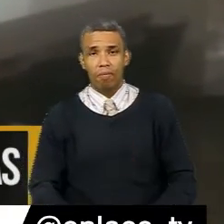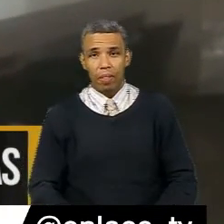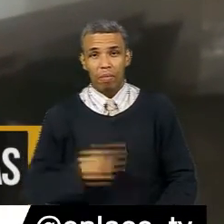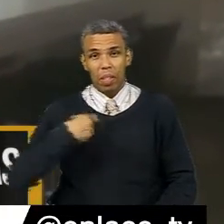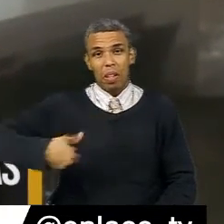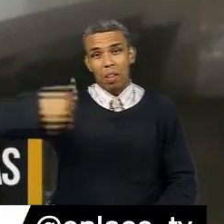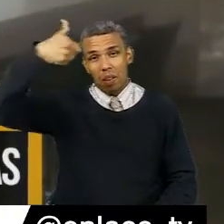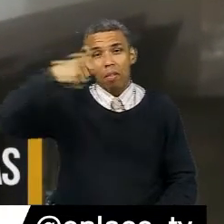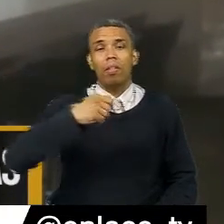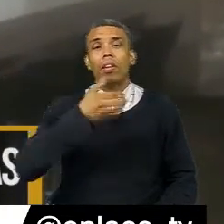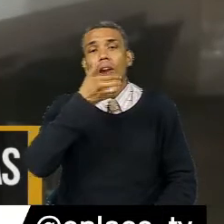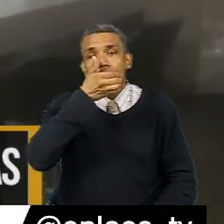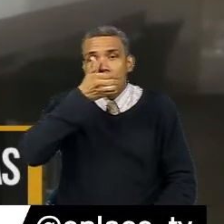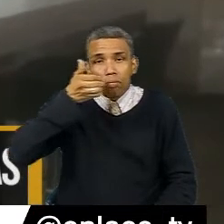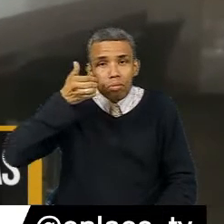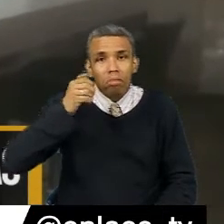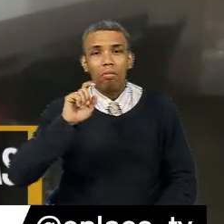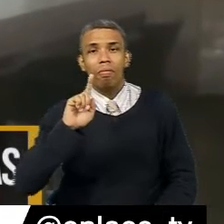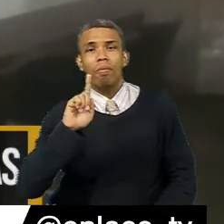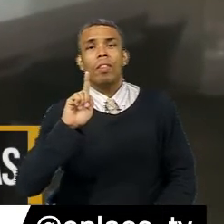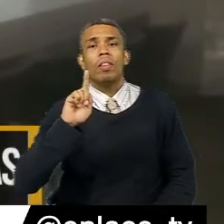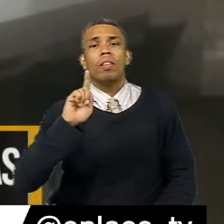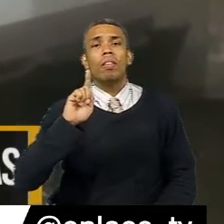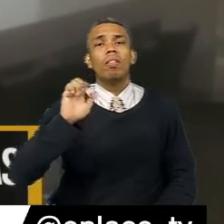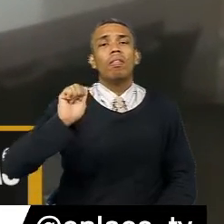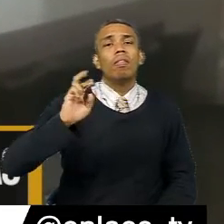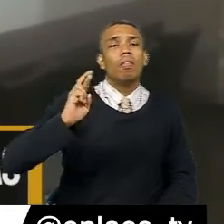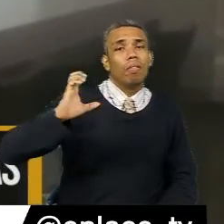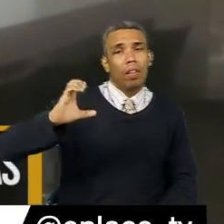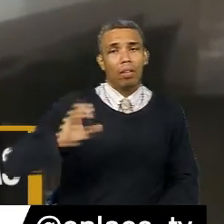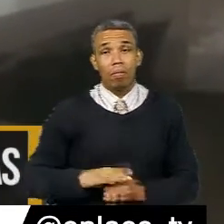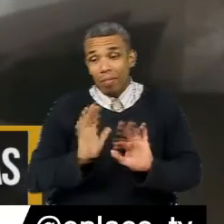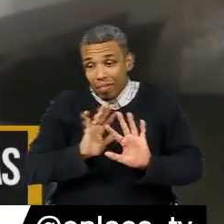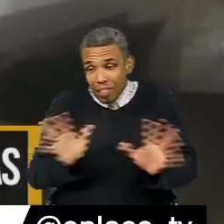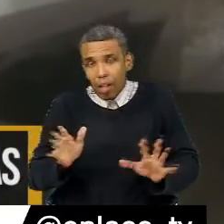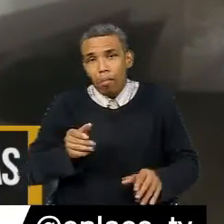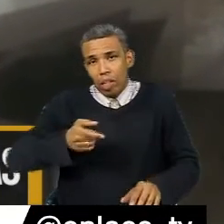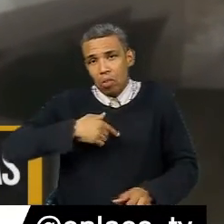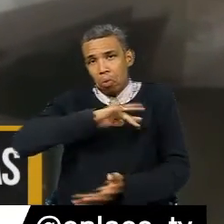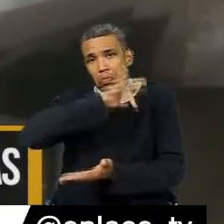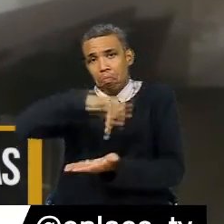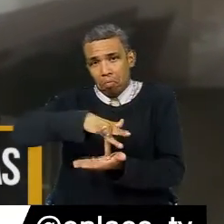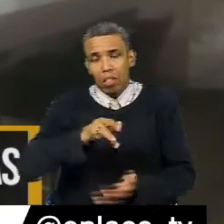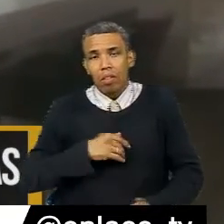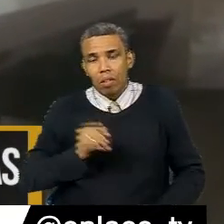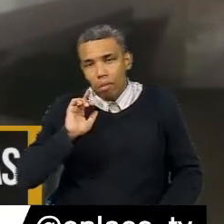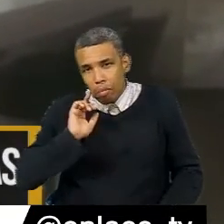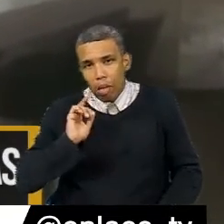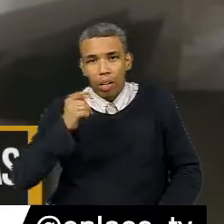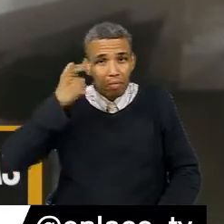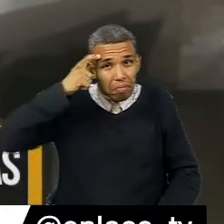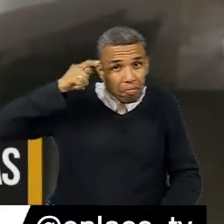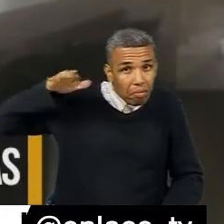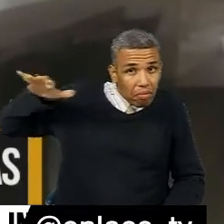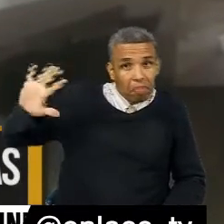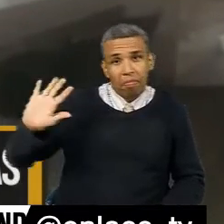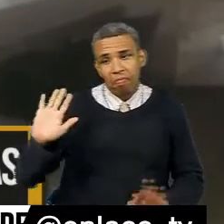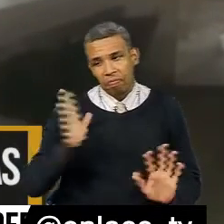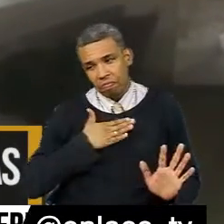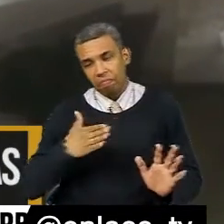forma culminamos esta alianza noticiosa entre el Semanario Obrero de la USO y Enlace Noticias. Me despido con la cámara de Adriano